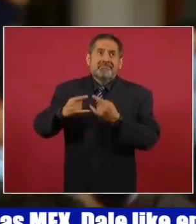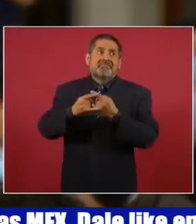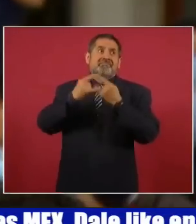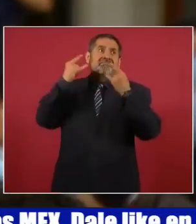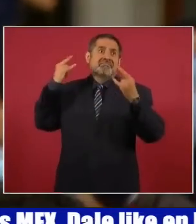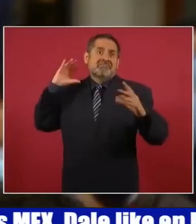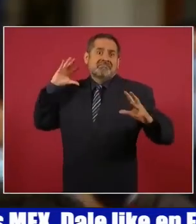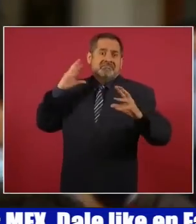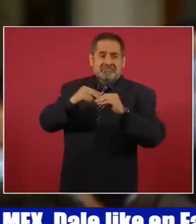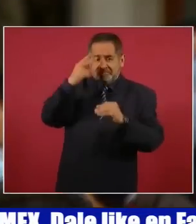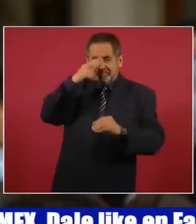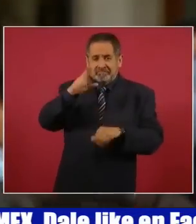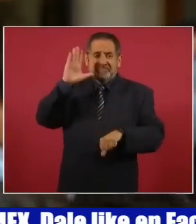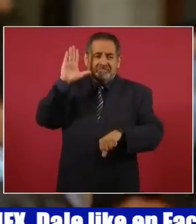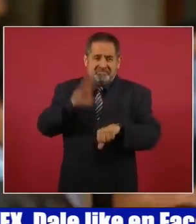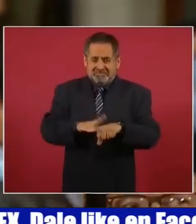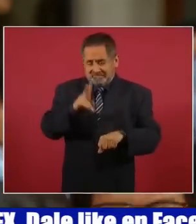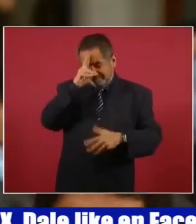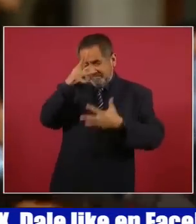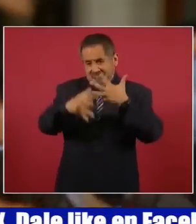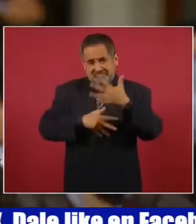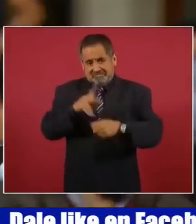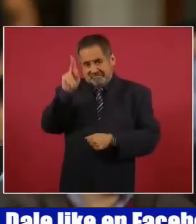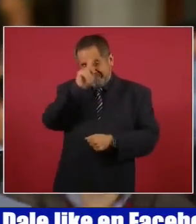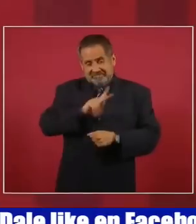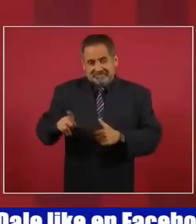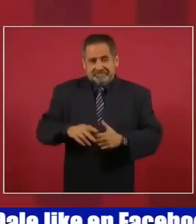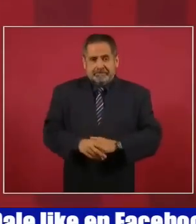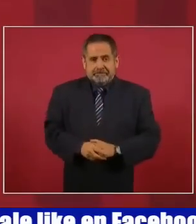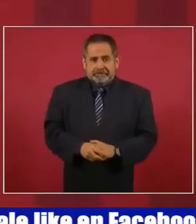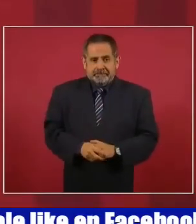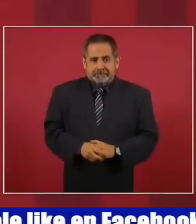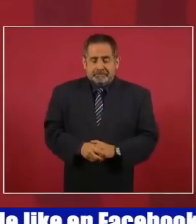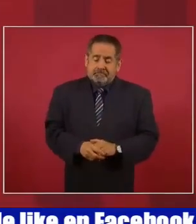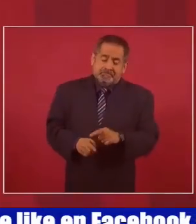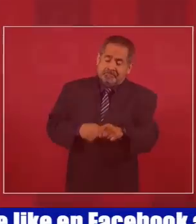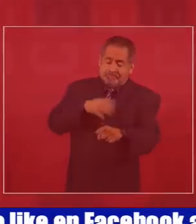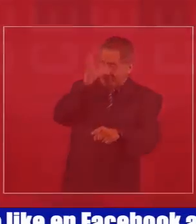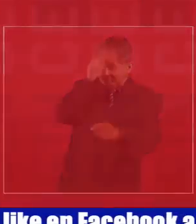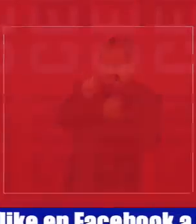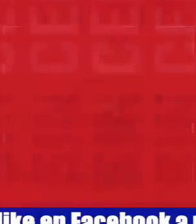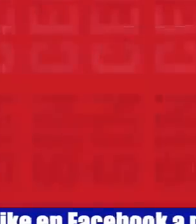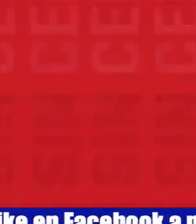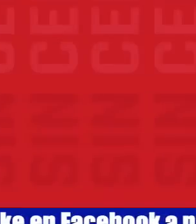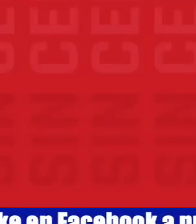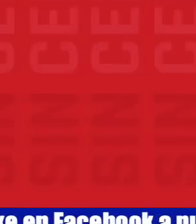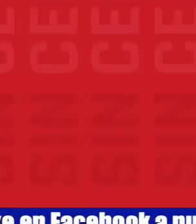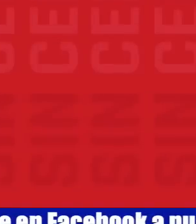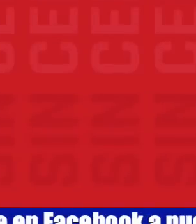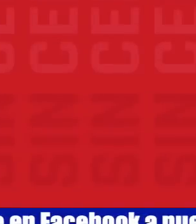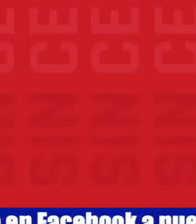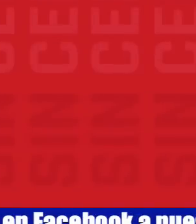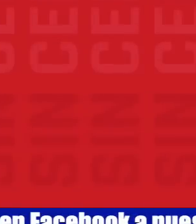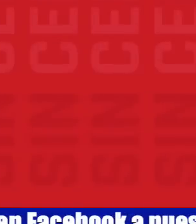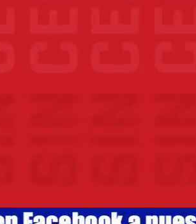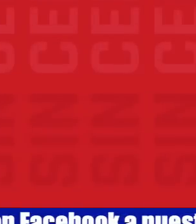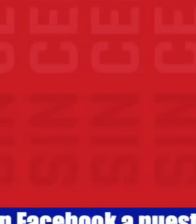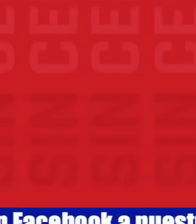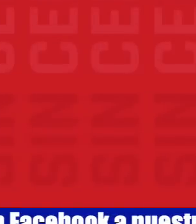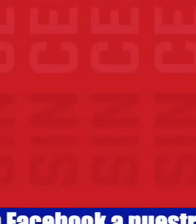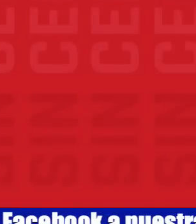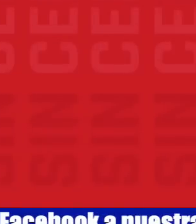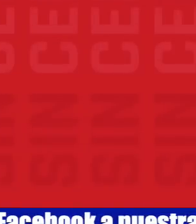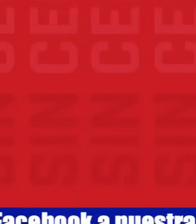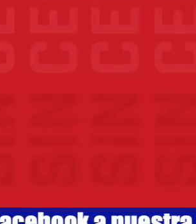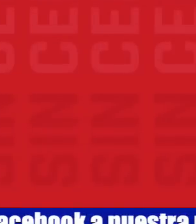Puso la portada de Reforma y dijo que no es más que el boletín del conservadurismo. Le aseguró